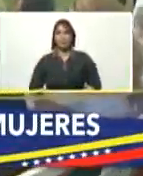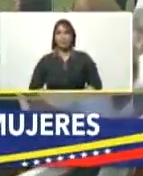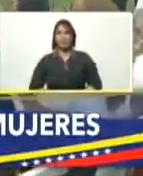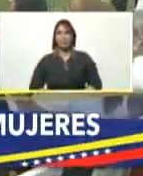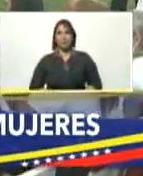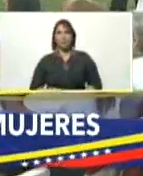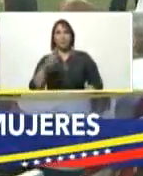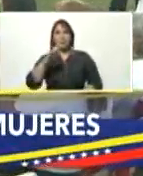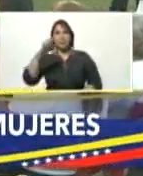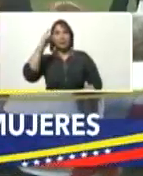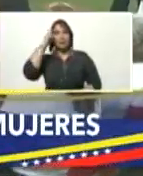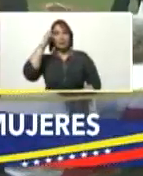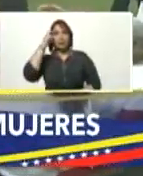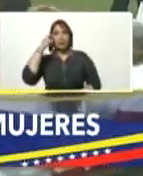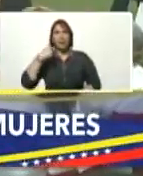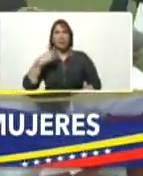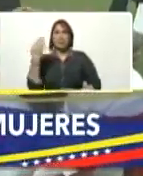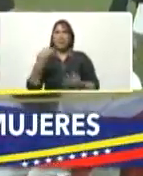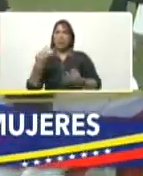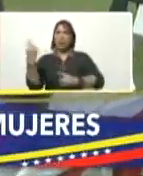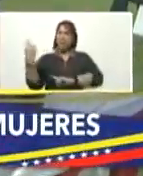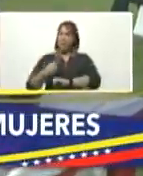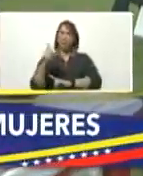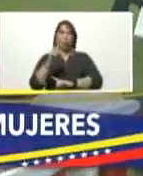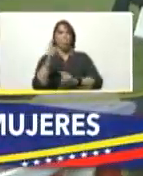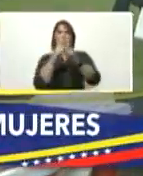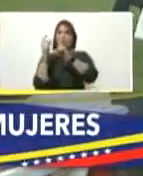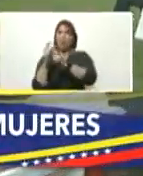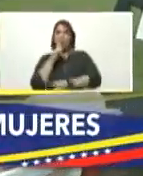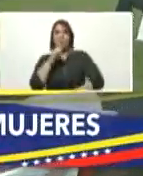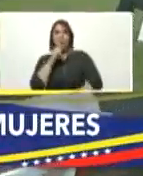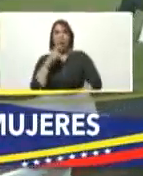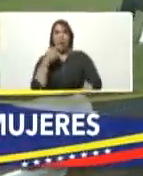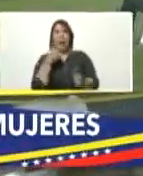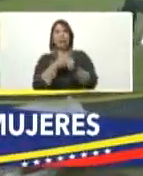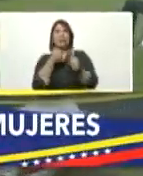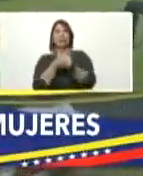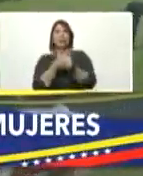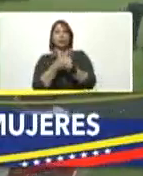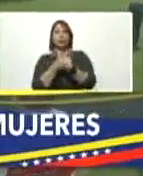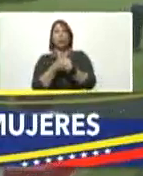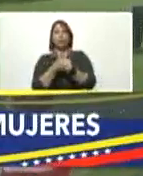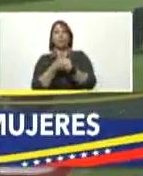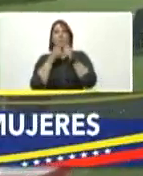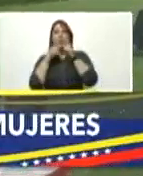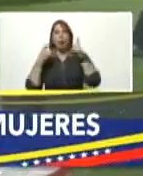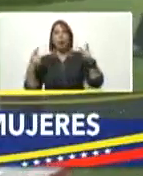Ernesto Villegas se la pasa corrigiéndome. Es mi asesor en lenguaje.